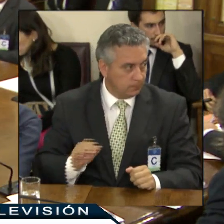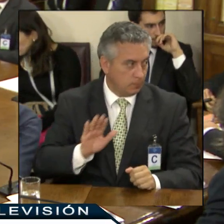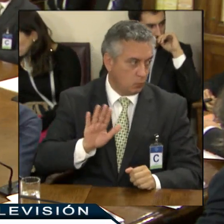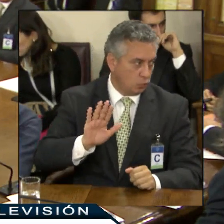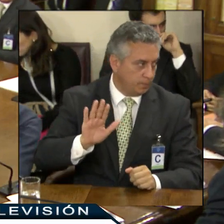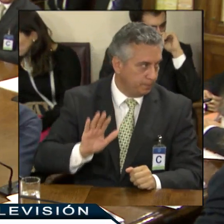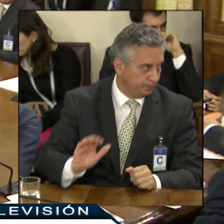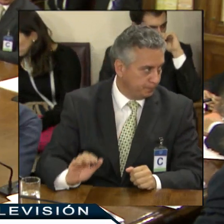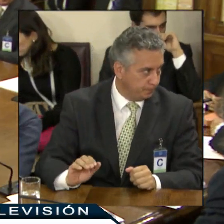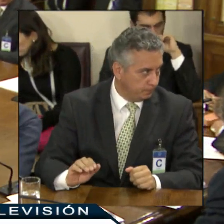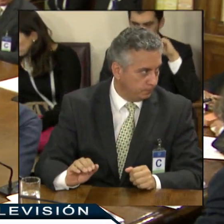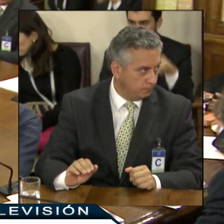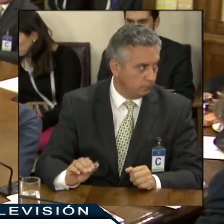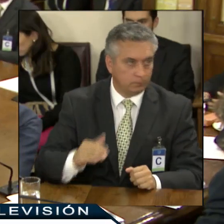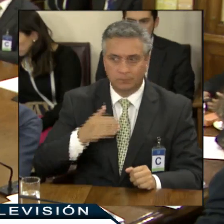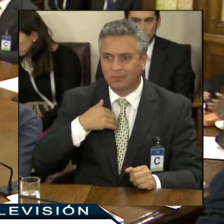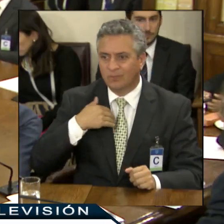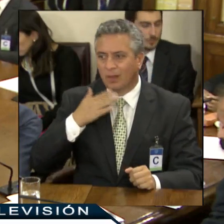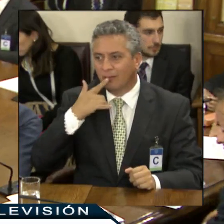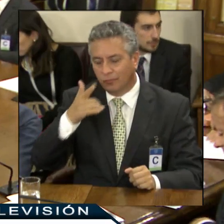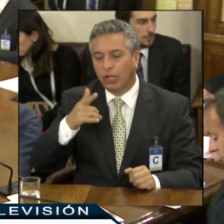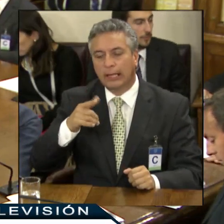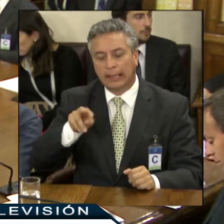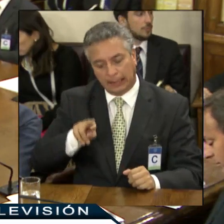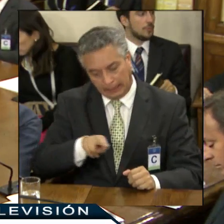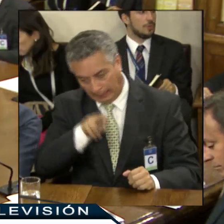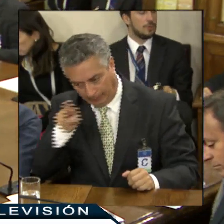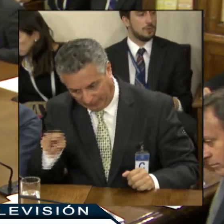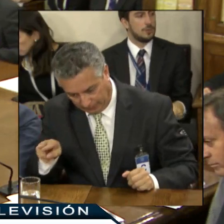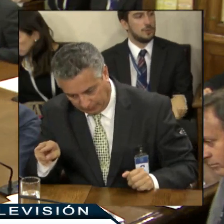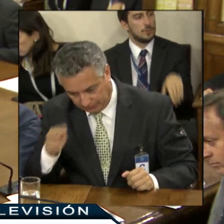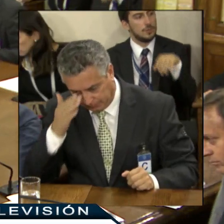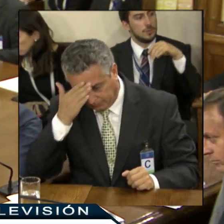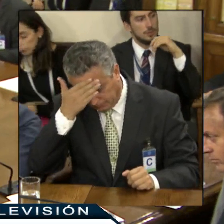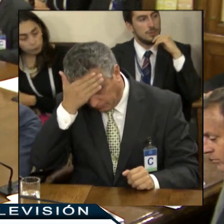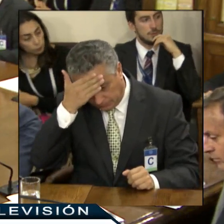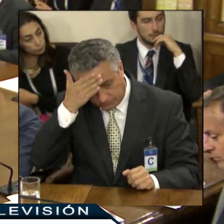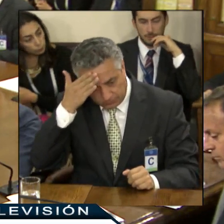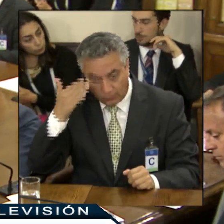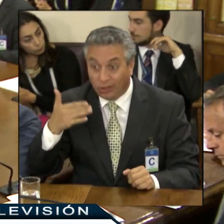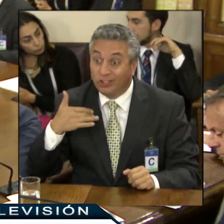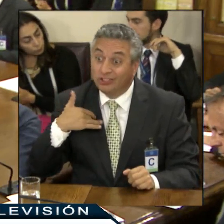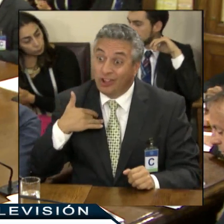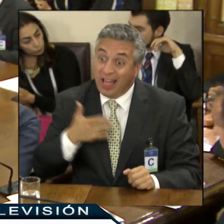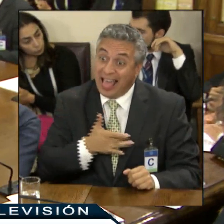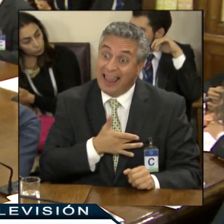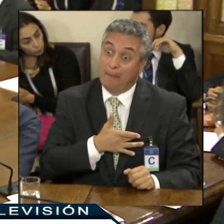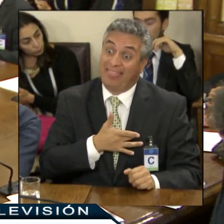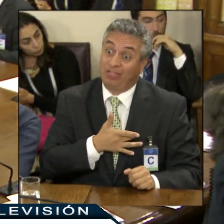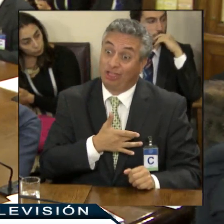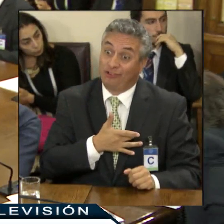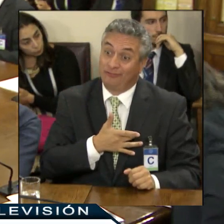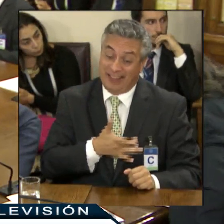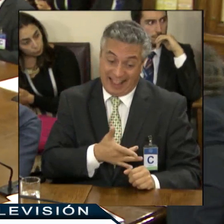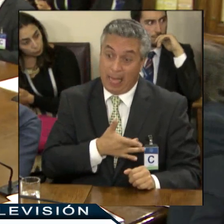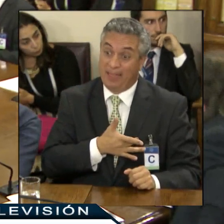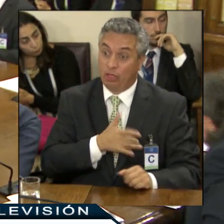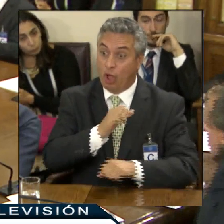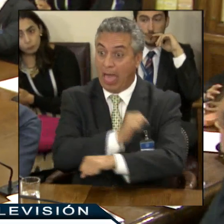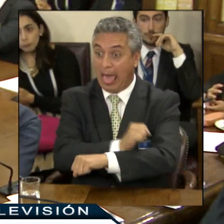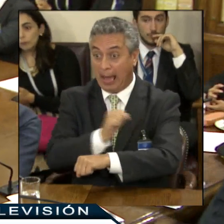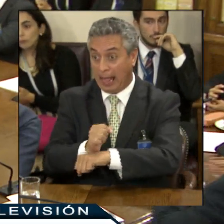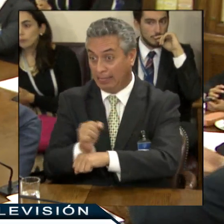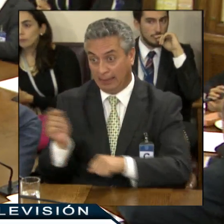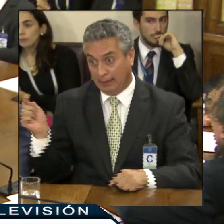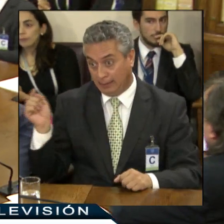No hay que insistir porque bueno Yo lamento un poco la carta de Alcatel no sé presidente se